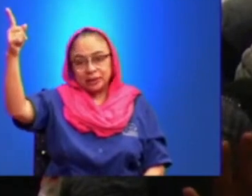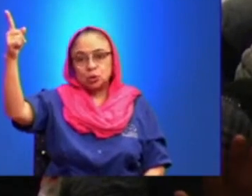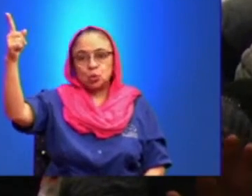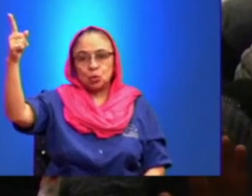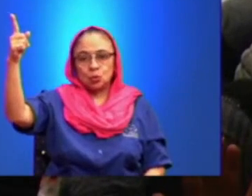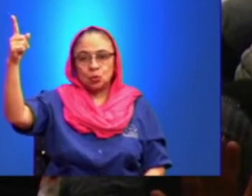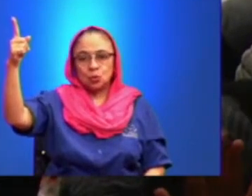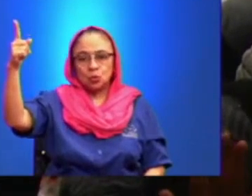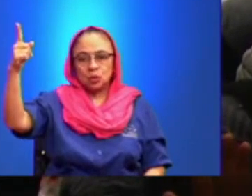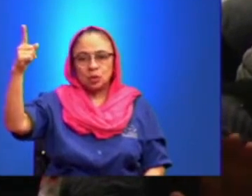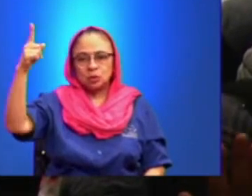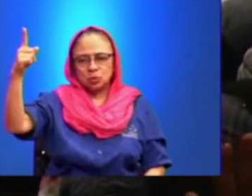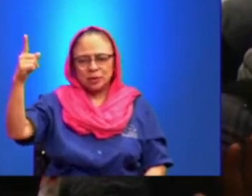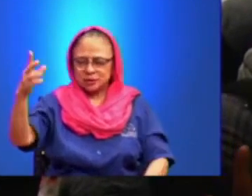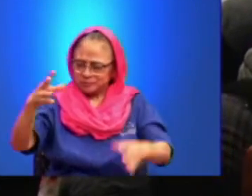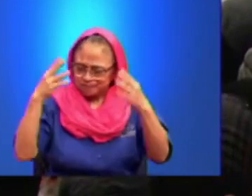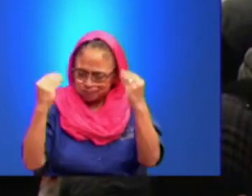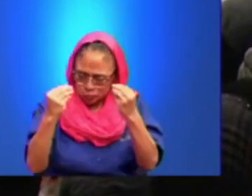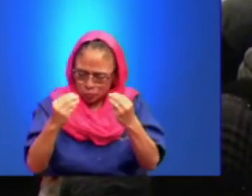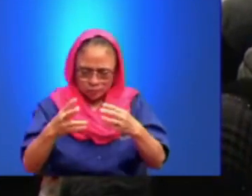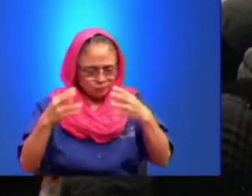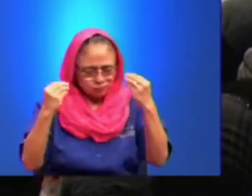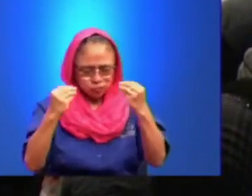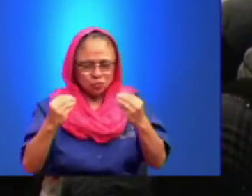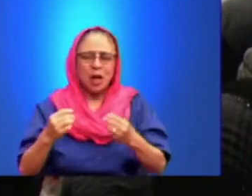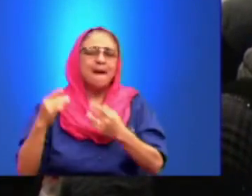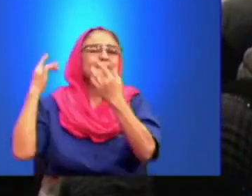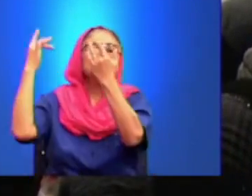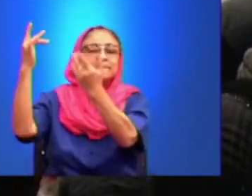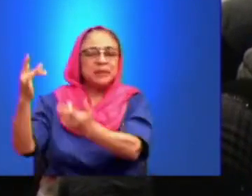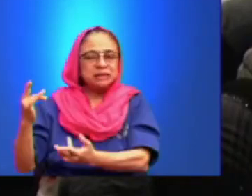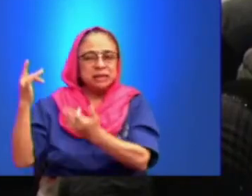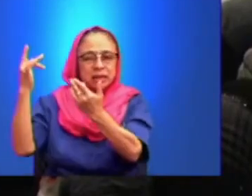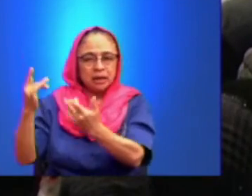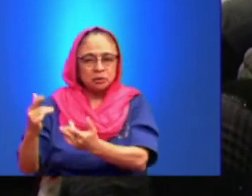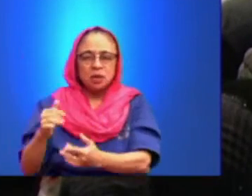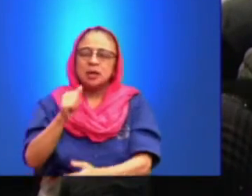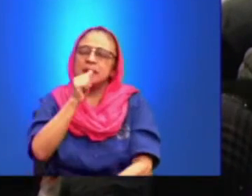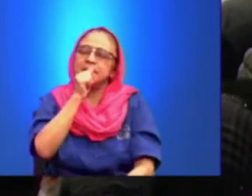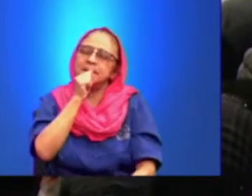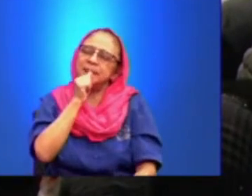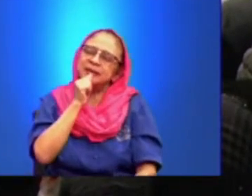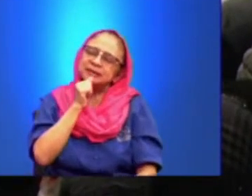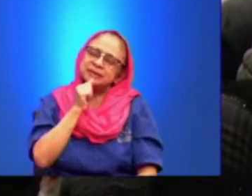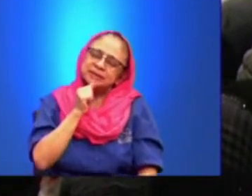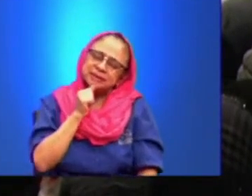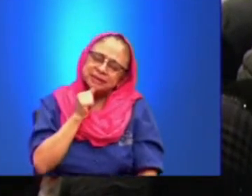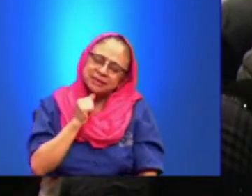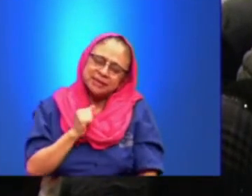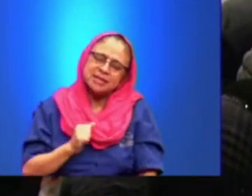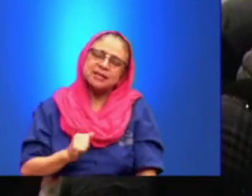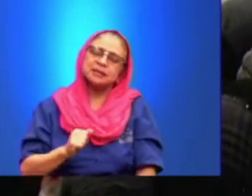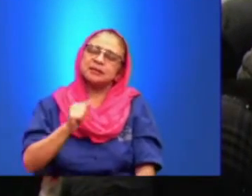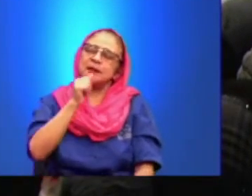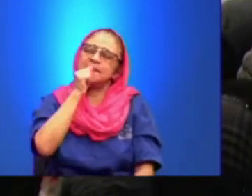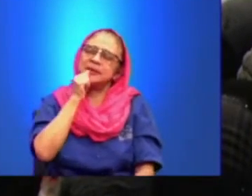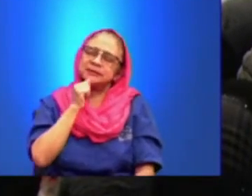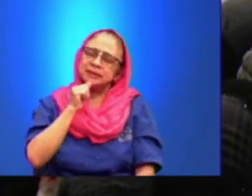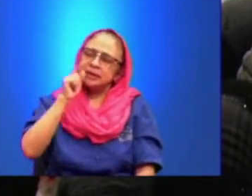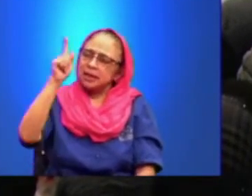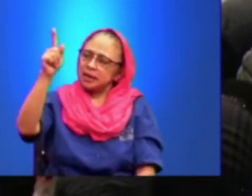pero tan misericordioso y tan paciente señor que extiende tu centro